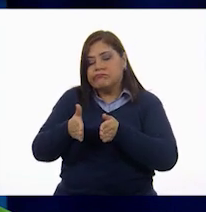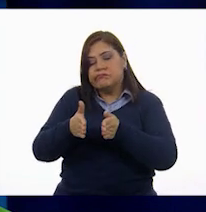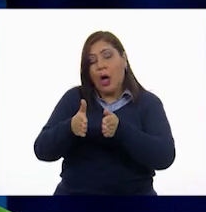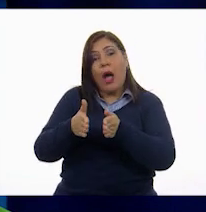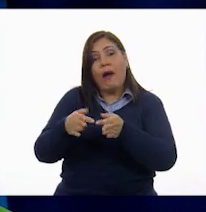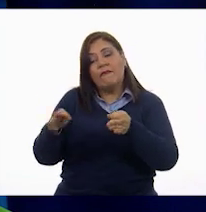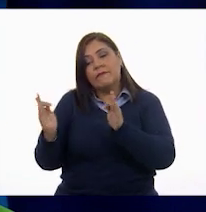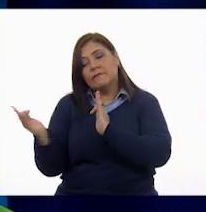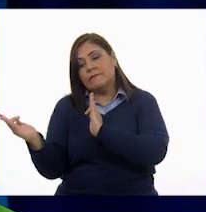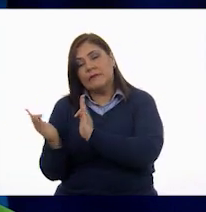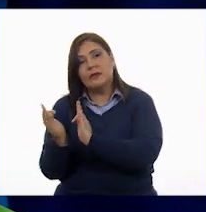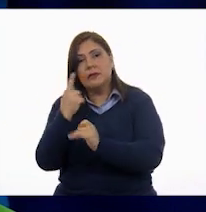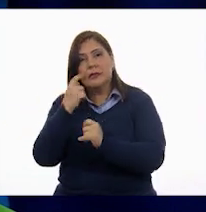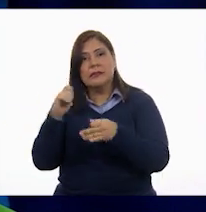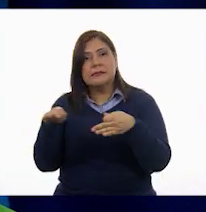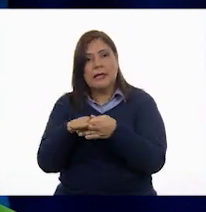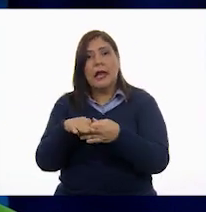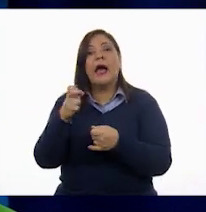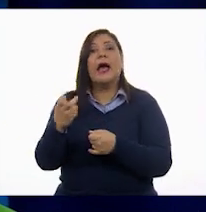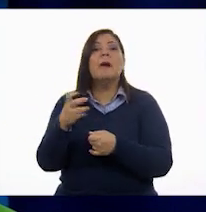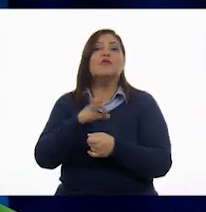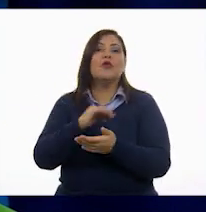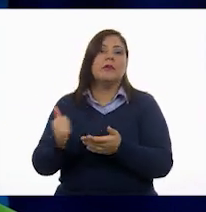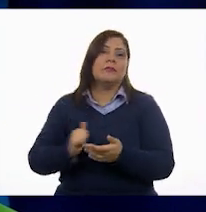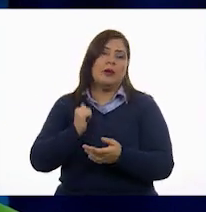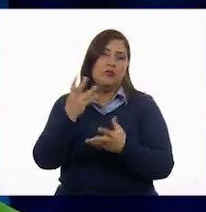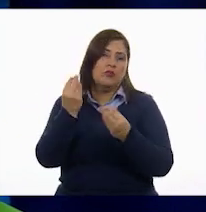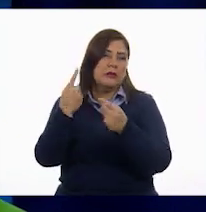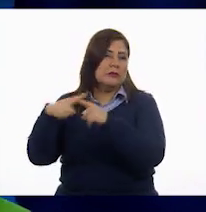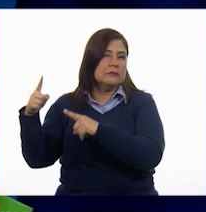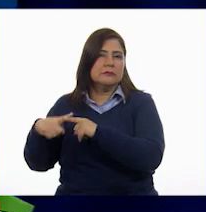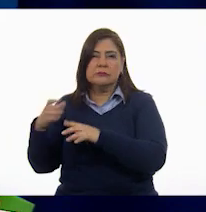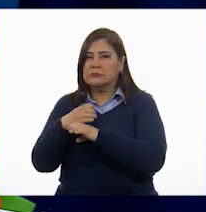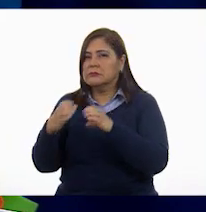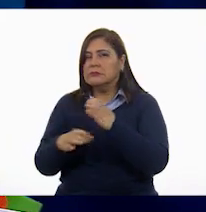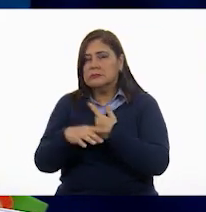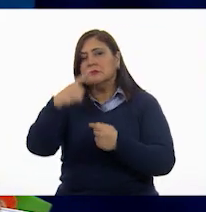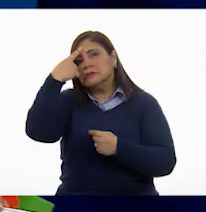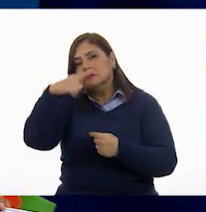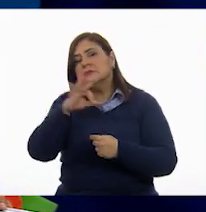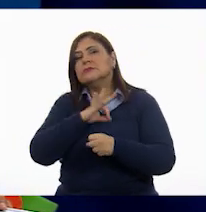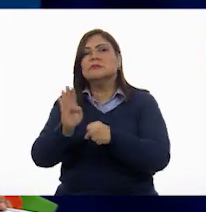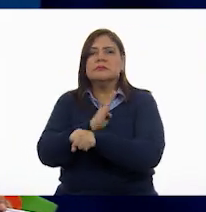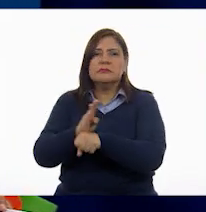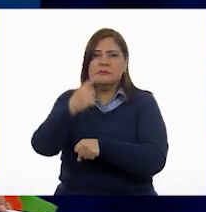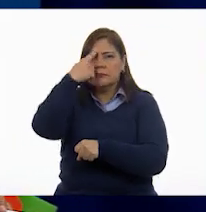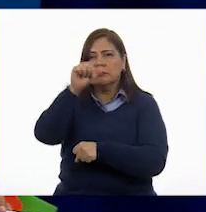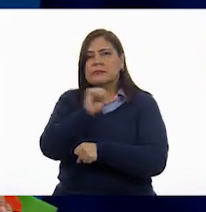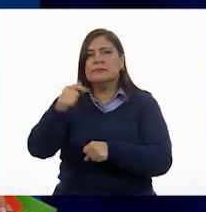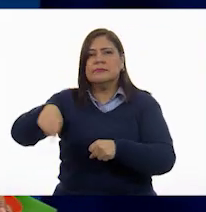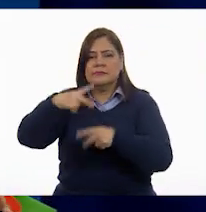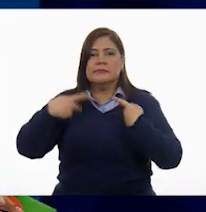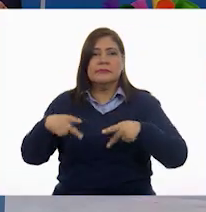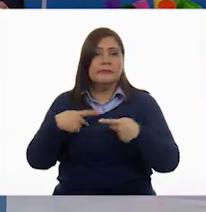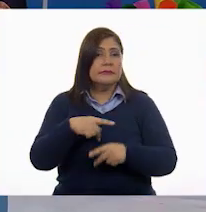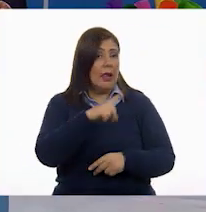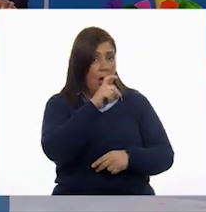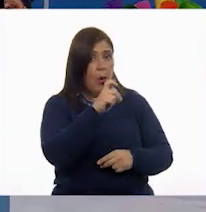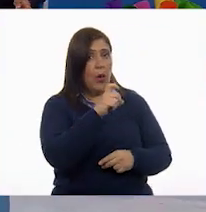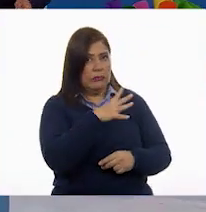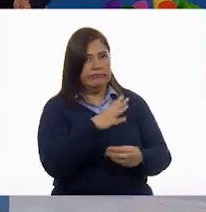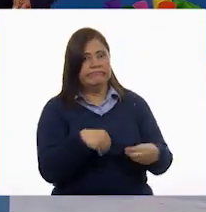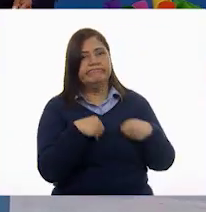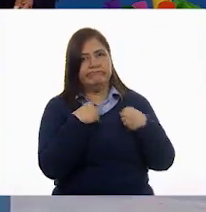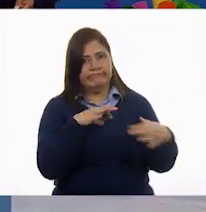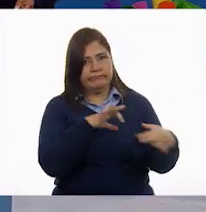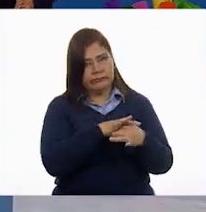Claro. Porque, bueno, de ahí se aprovechan muchísimas cosas para el bienestar del ser humano. Y el agua es vida. Y vuelvo